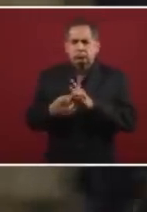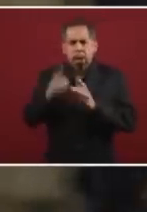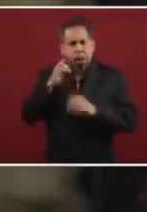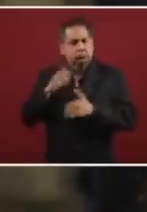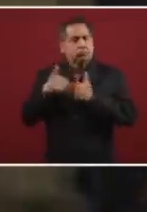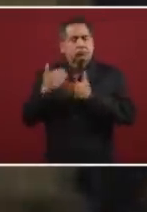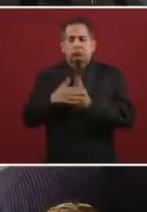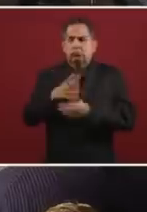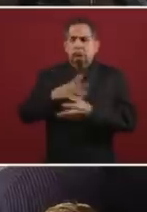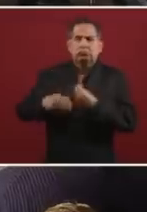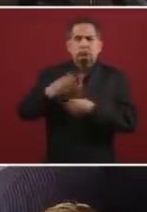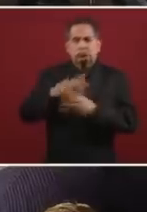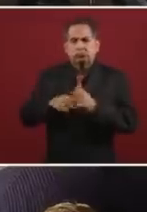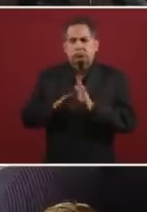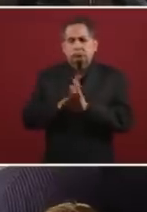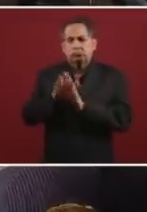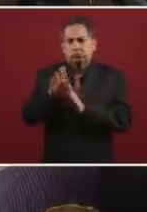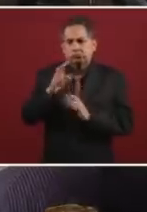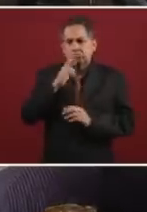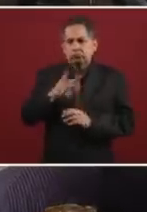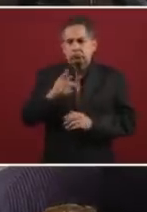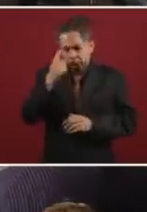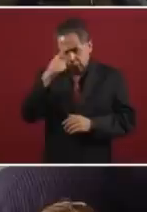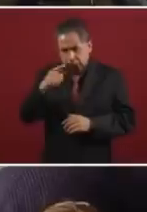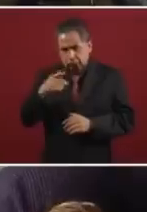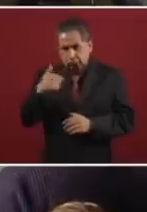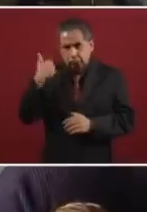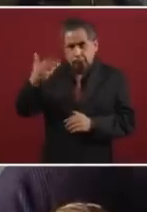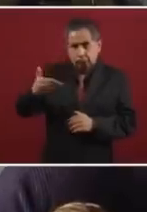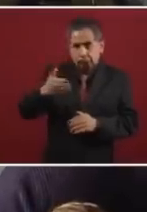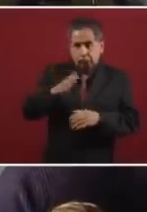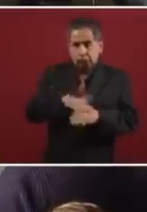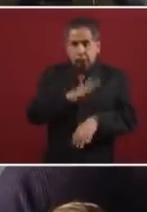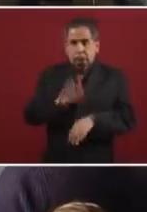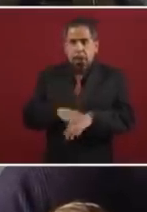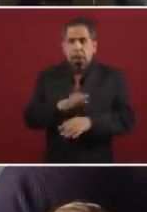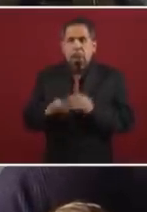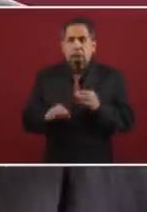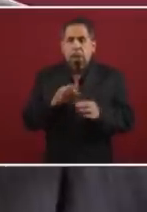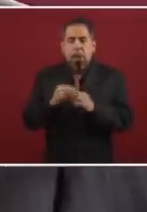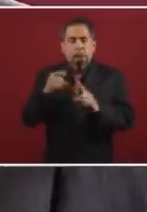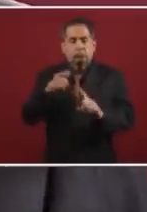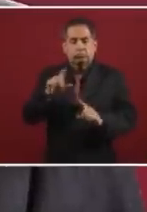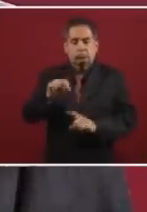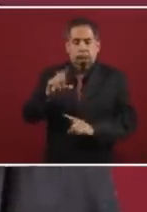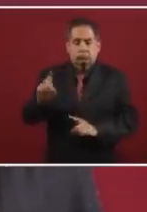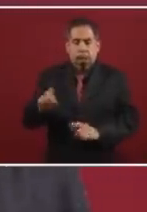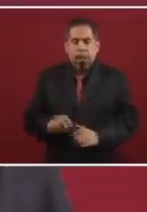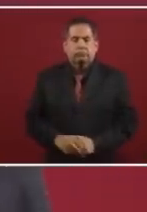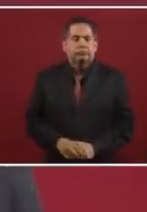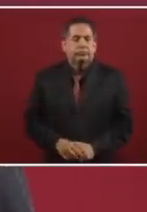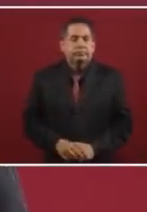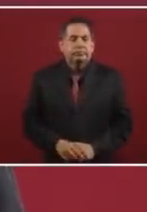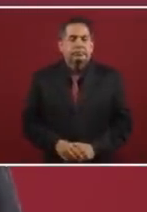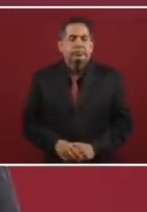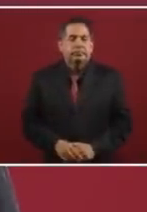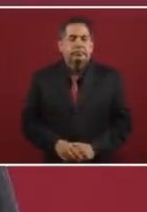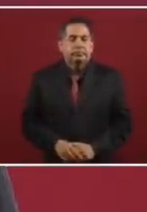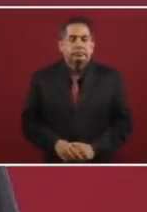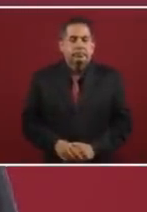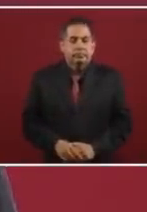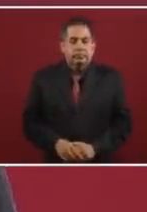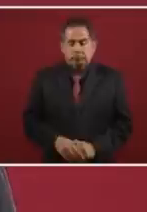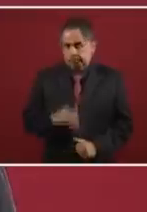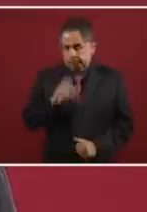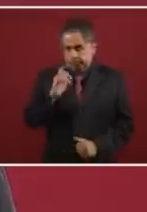sea sostenible el crecimiento y bueno sea un paso más para cumplir la agenda 2030 bueno el equilibrio